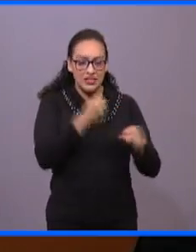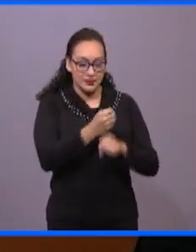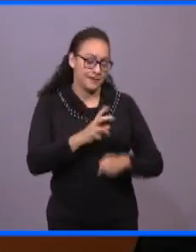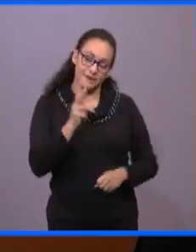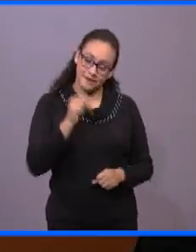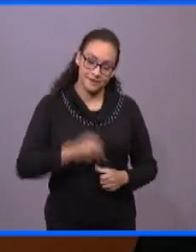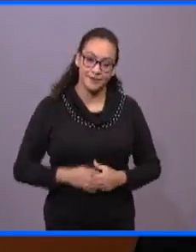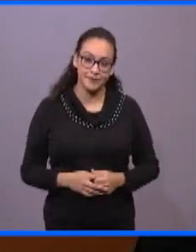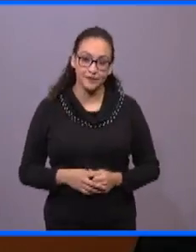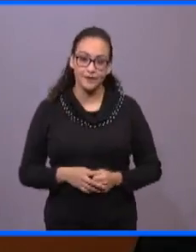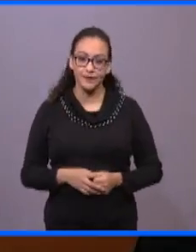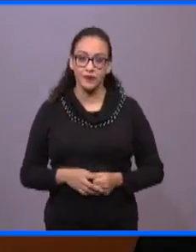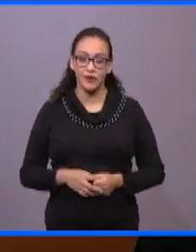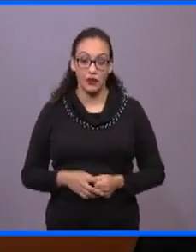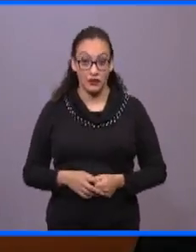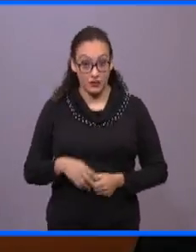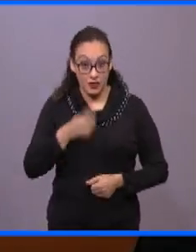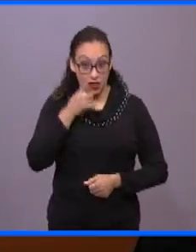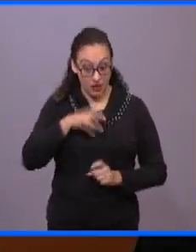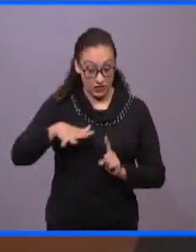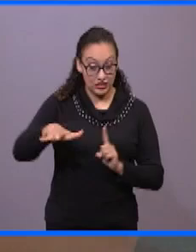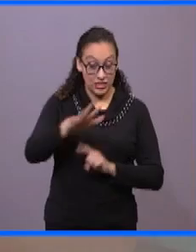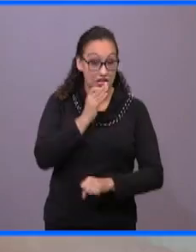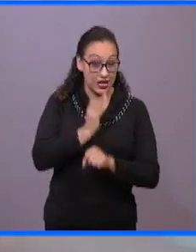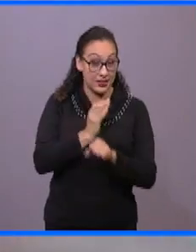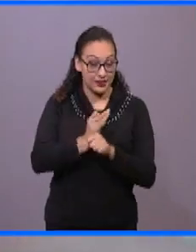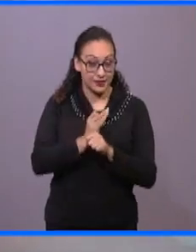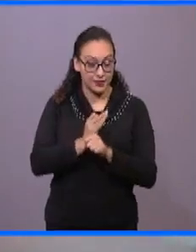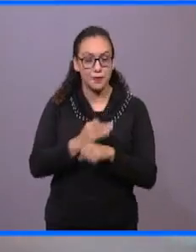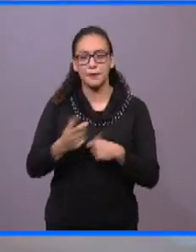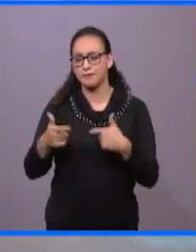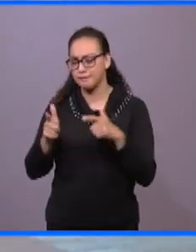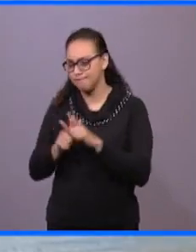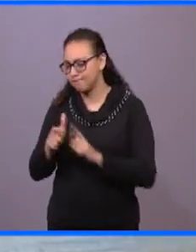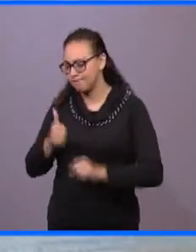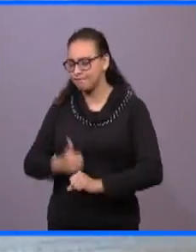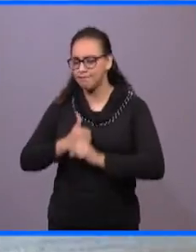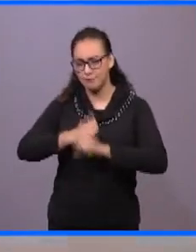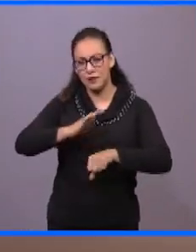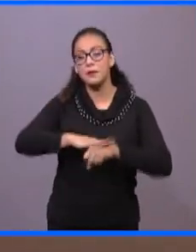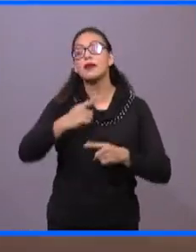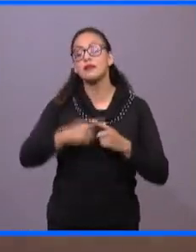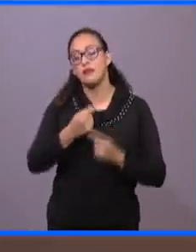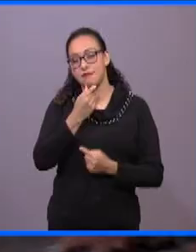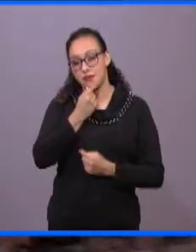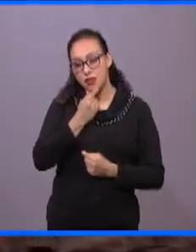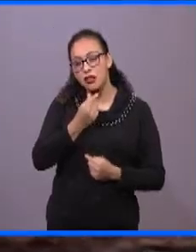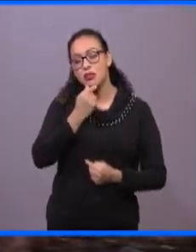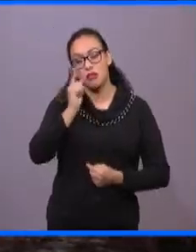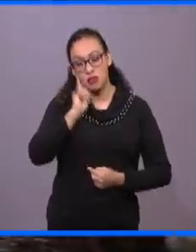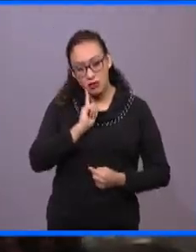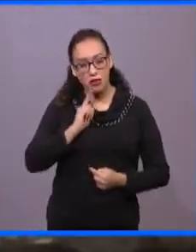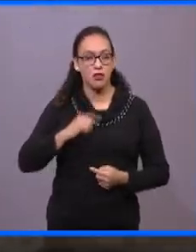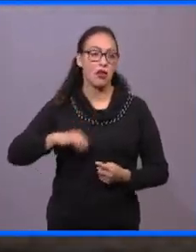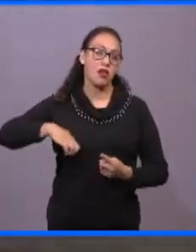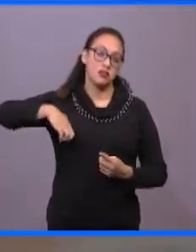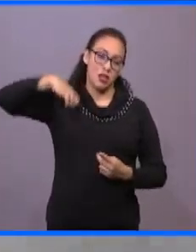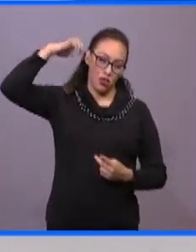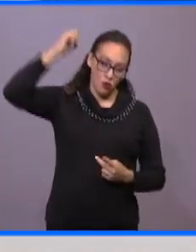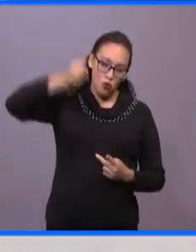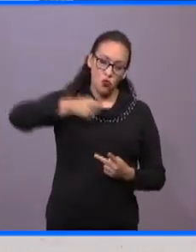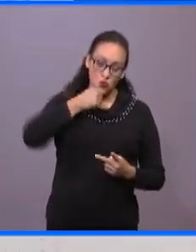justicia. Afirmaron que en el contexto actual, los grupos más vulnerables son niñas y niños, adultos